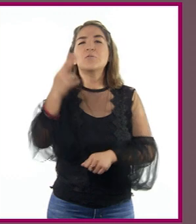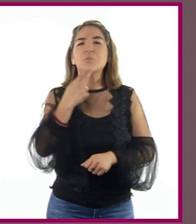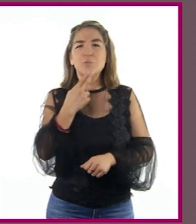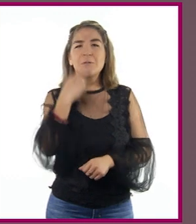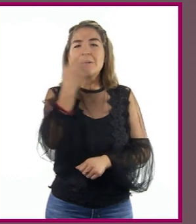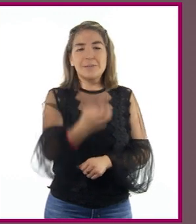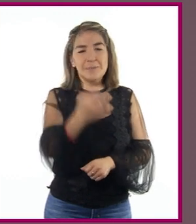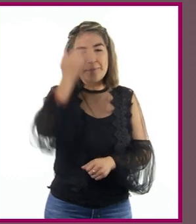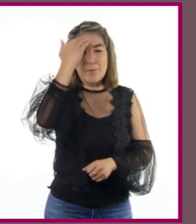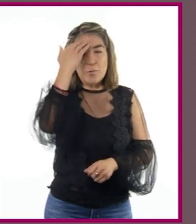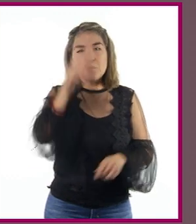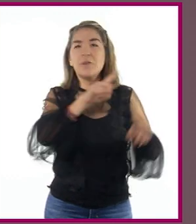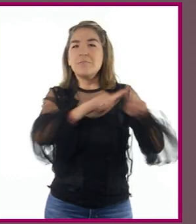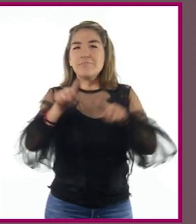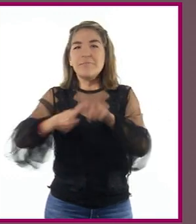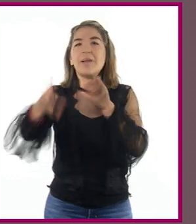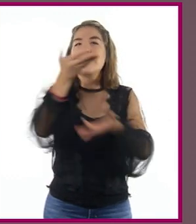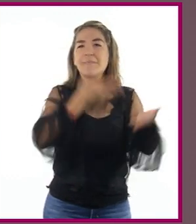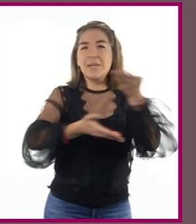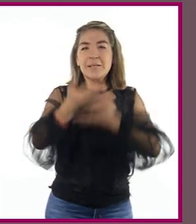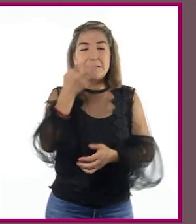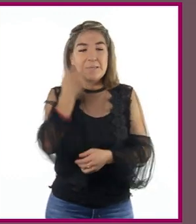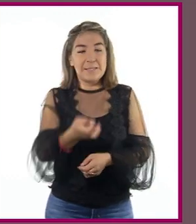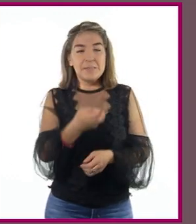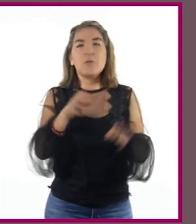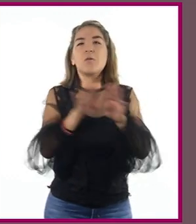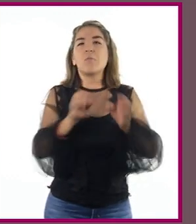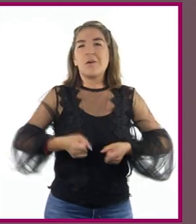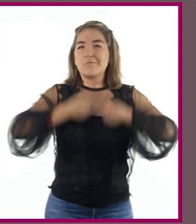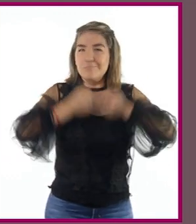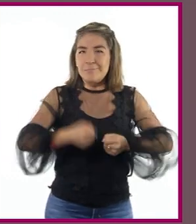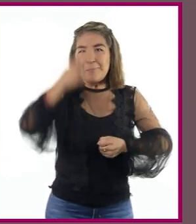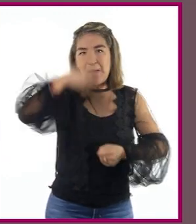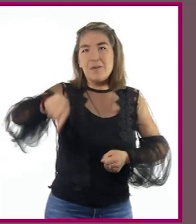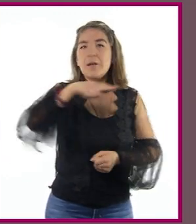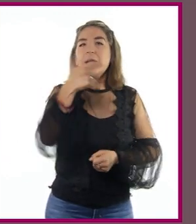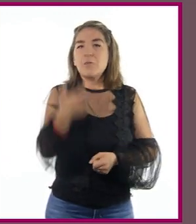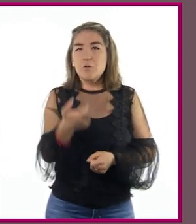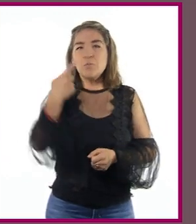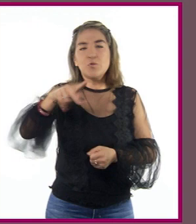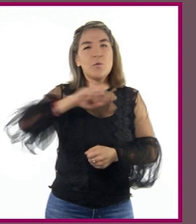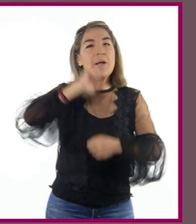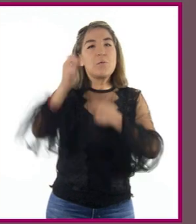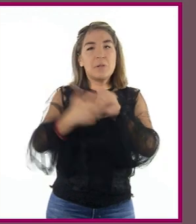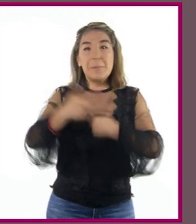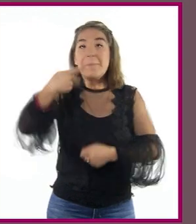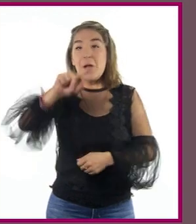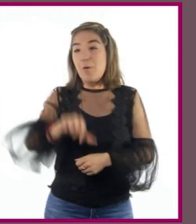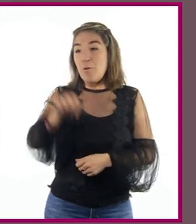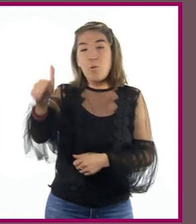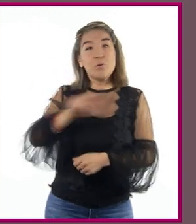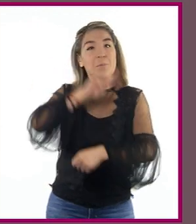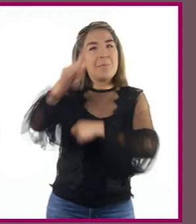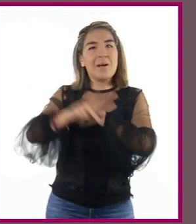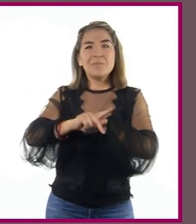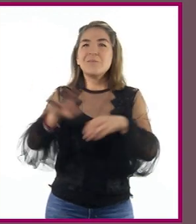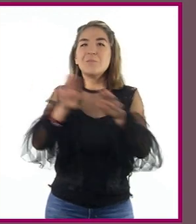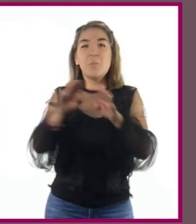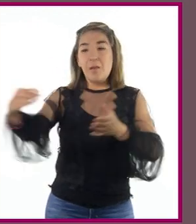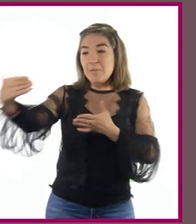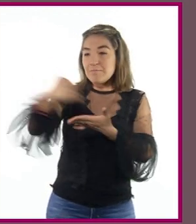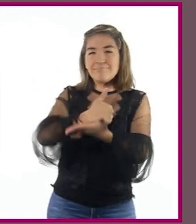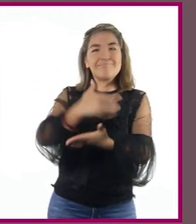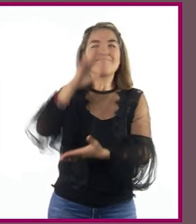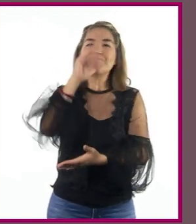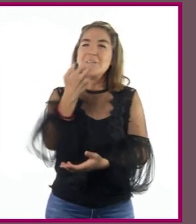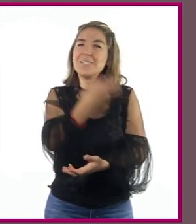facilita el comercio entre los países y le da estabilidad a la economía europea, pero los países no pueden intervenir en